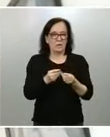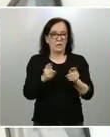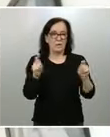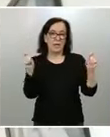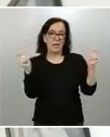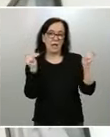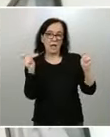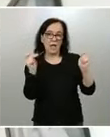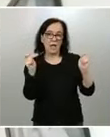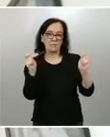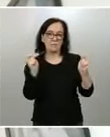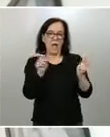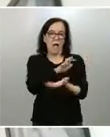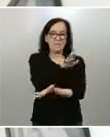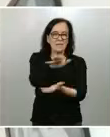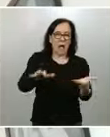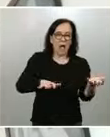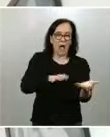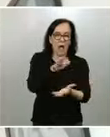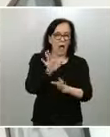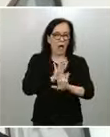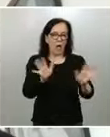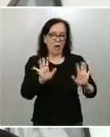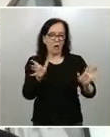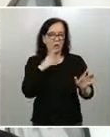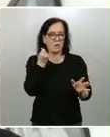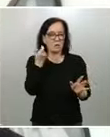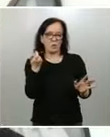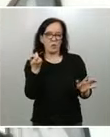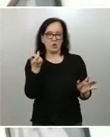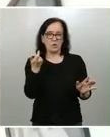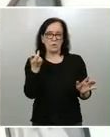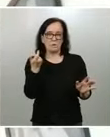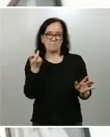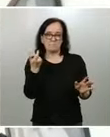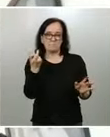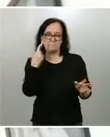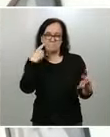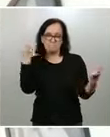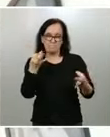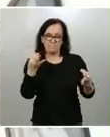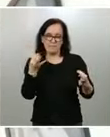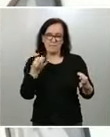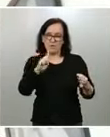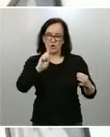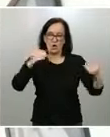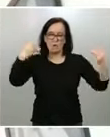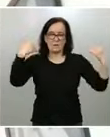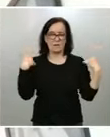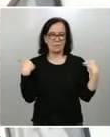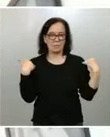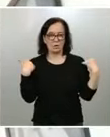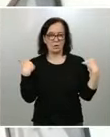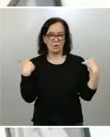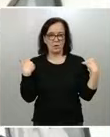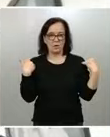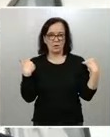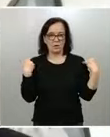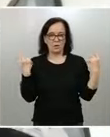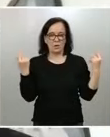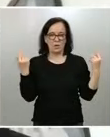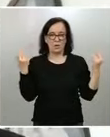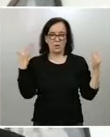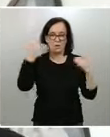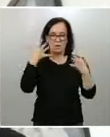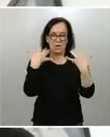quería preguntarle si es un poco arriesgado barra irresponsable acudir a una cita como una es la de un congreso sin